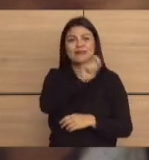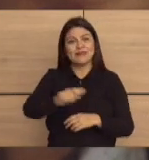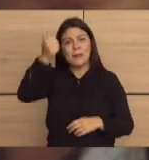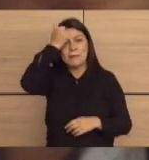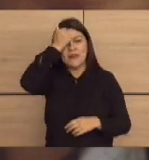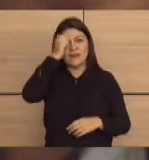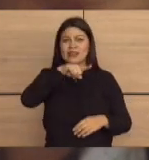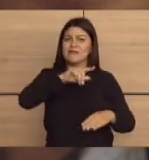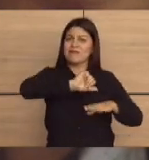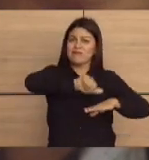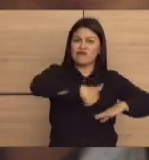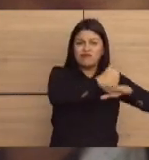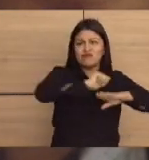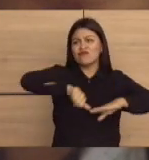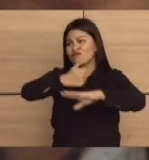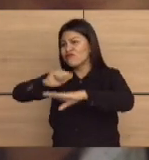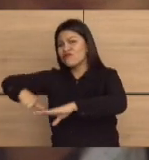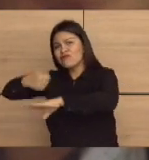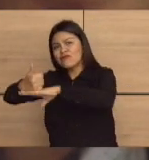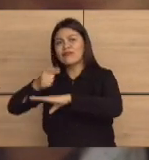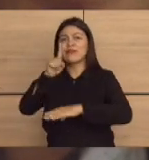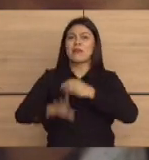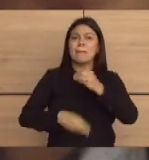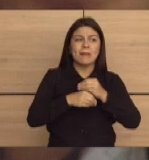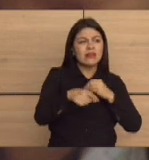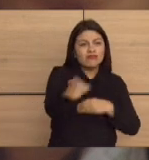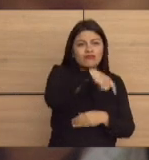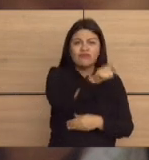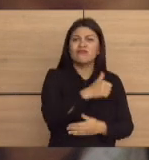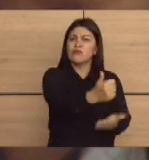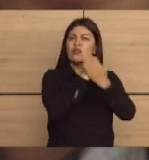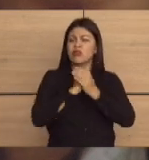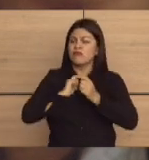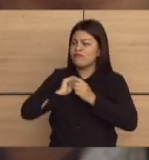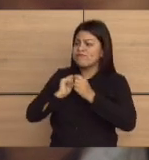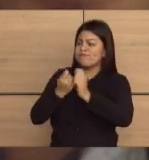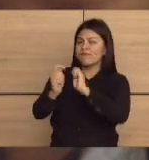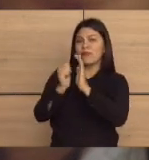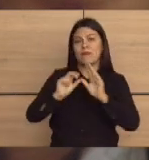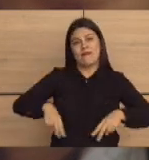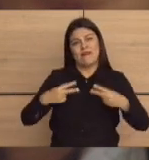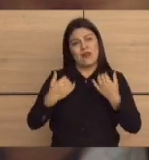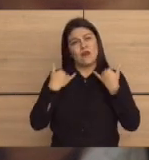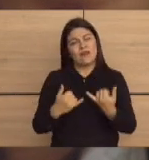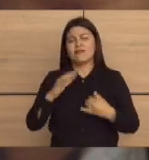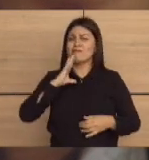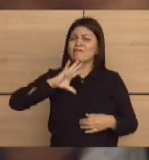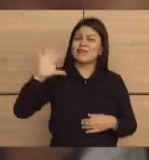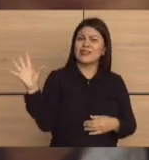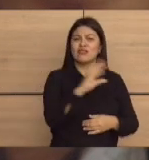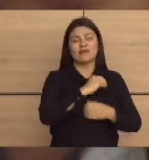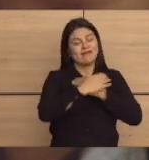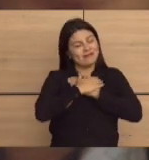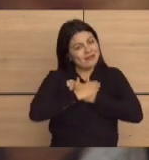nuestros directivos, las personas que transforman vidas. Así que les doy a todos mi más